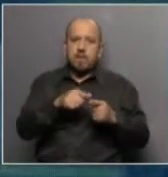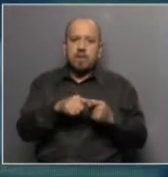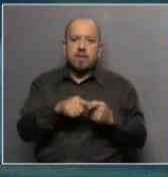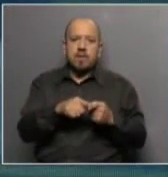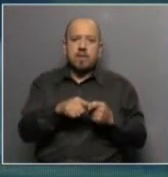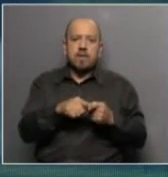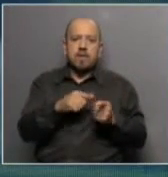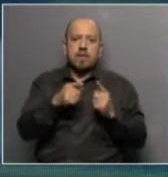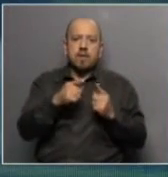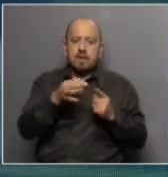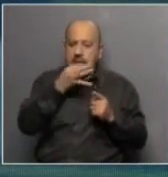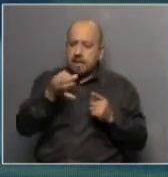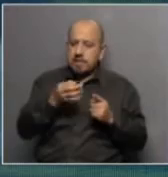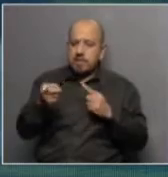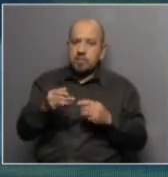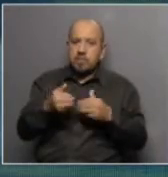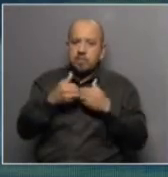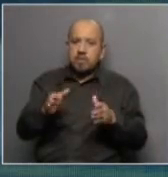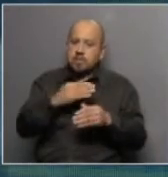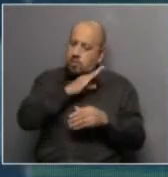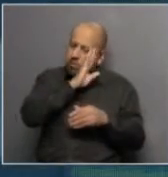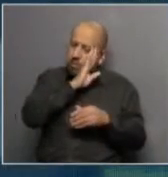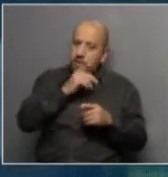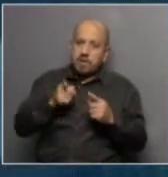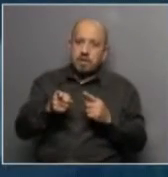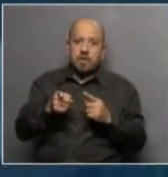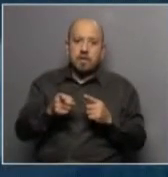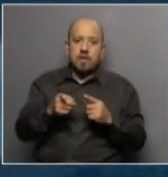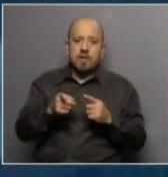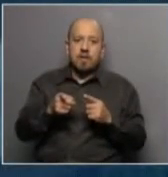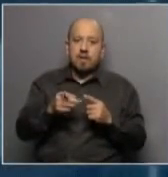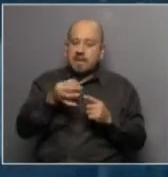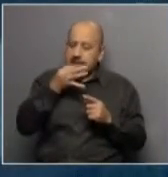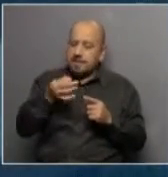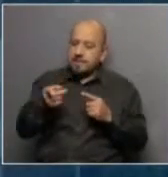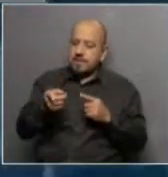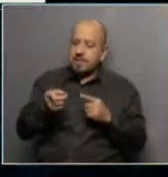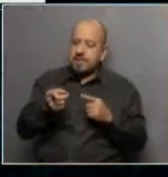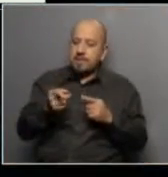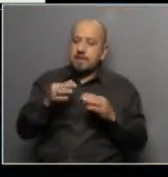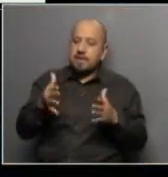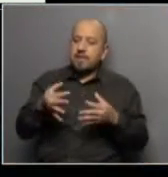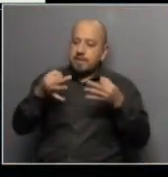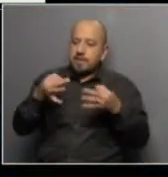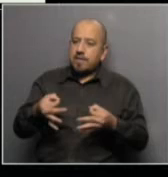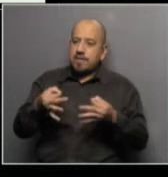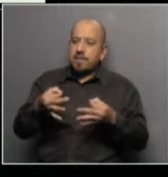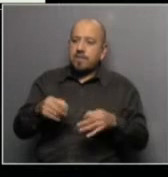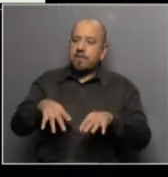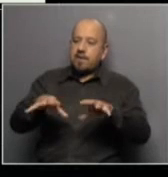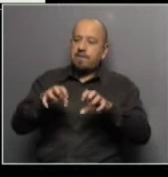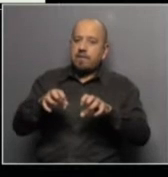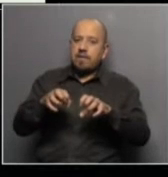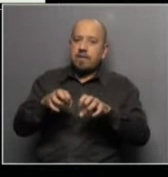Y él le dice a ella cuando empiezan a dormirse, vieja, ¿qué? Qué bien que viven los